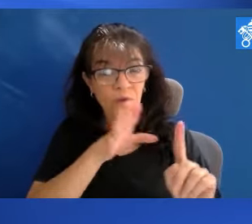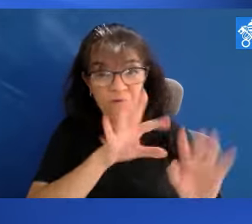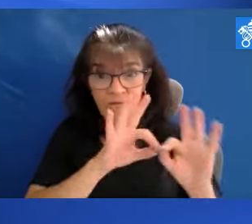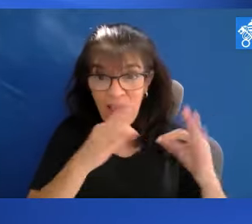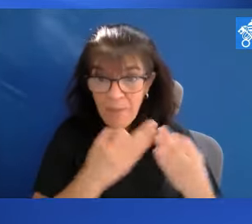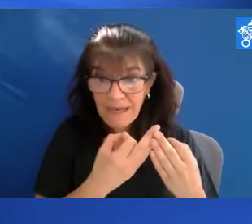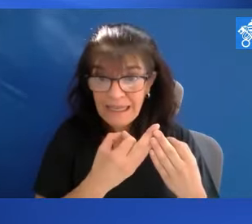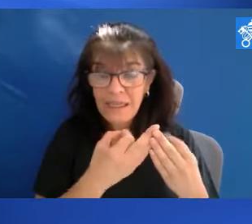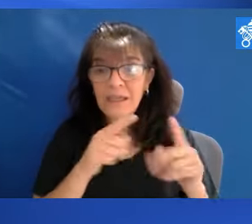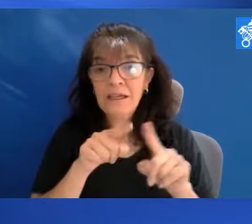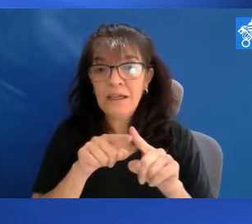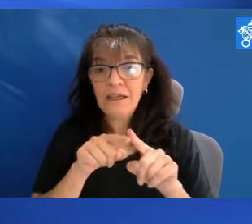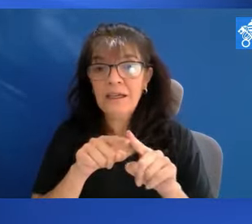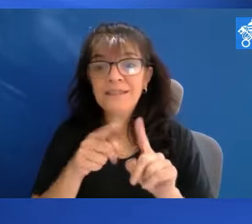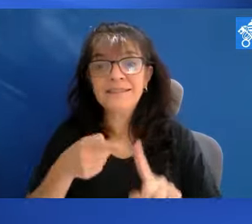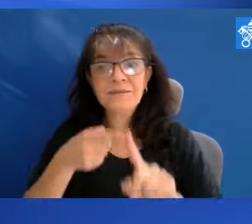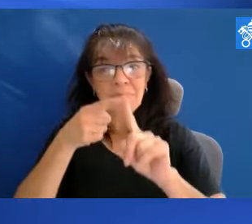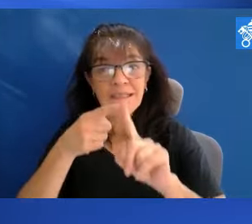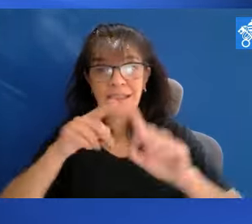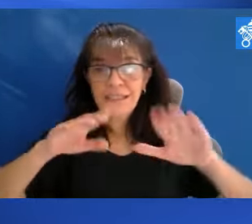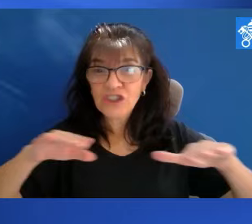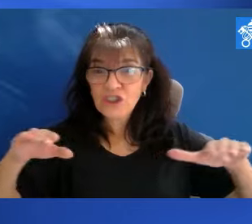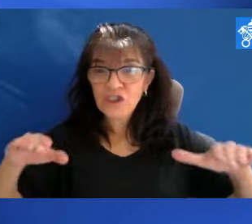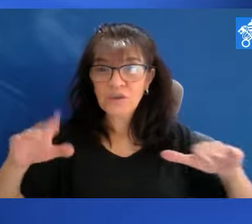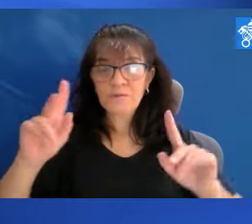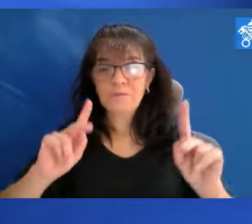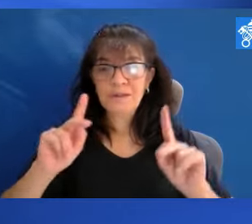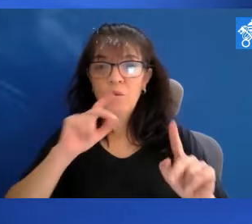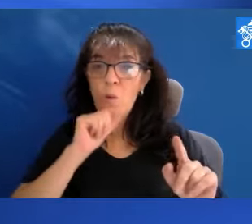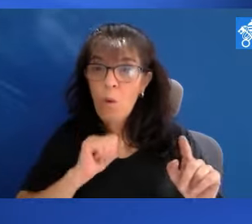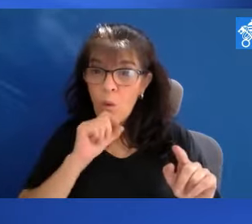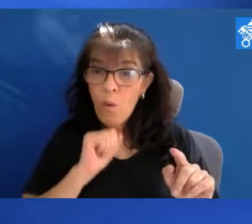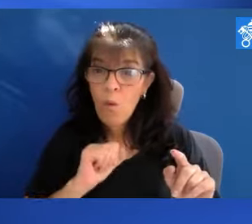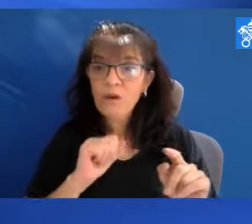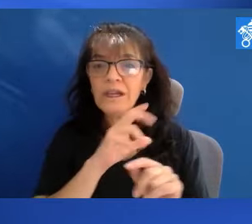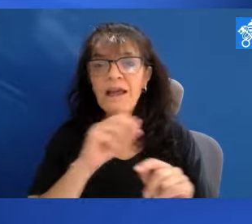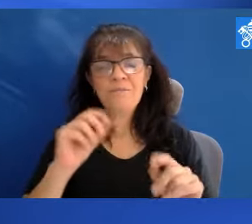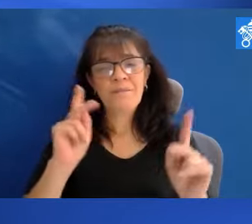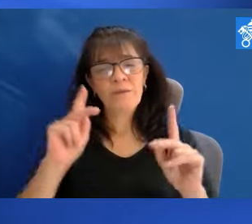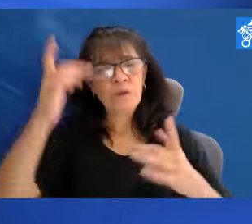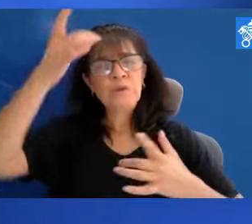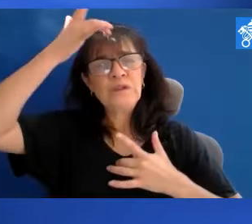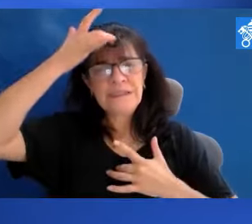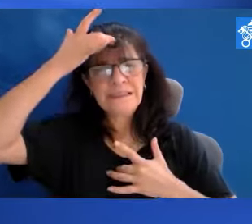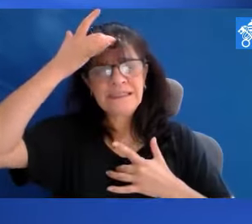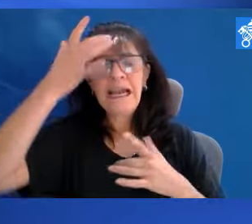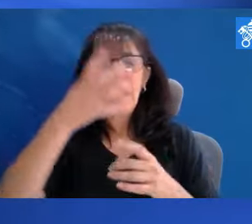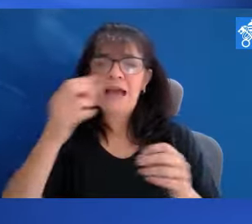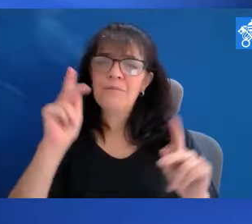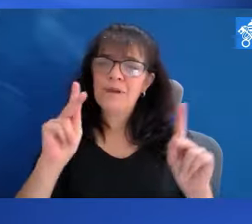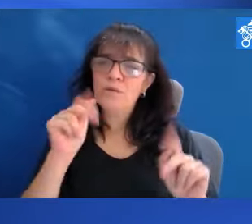familiares, especialmente a los niños y a los ancianos, a los enfermos y a cuantos